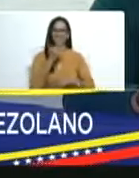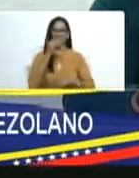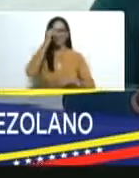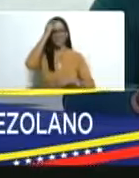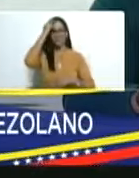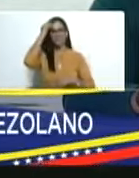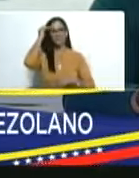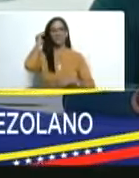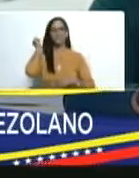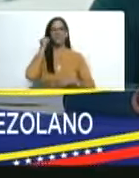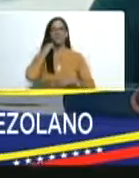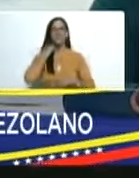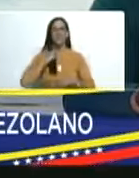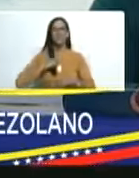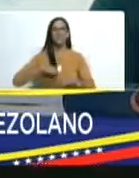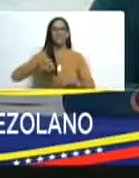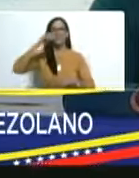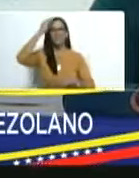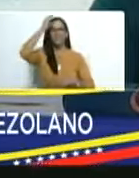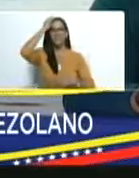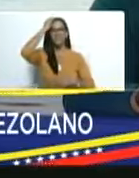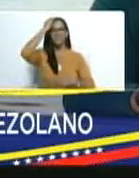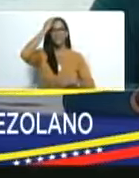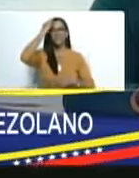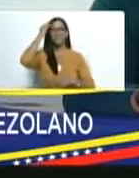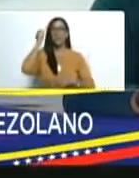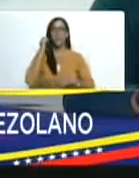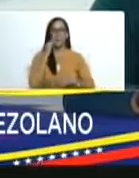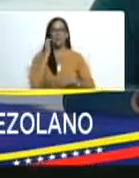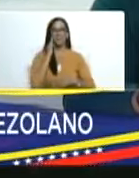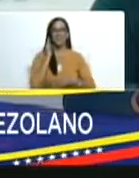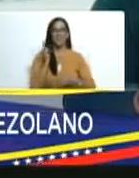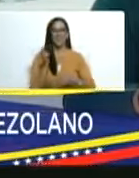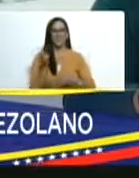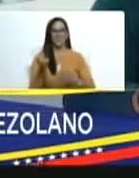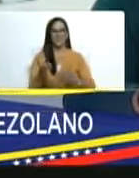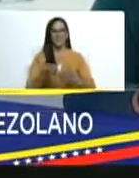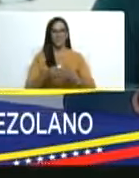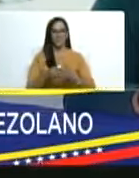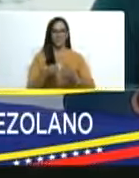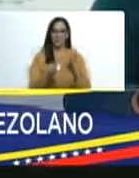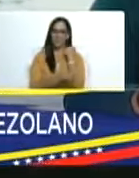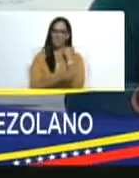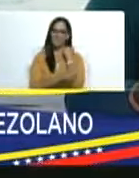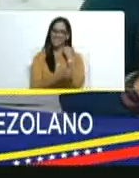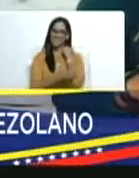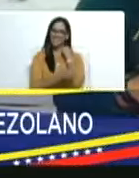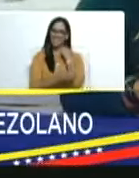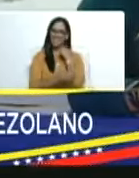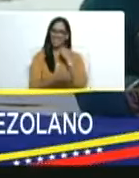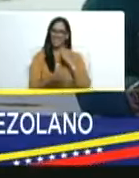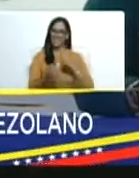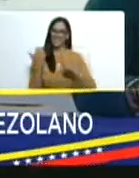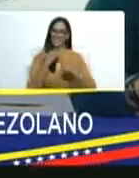Así es uno con los padrinos. Padrino, saque el brazo. No sea pichir, chico.